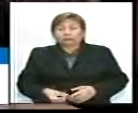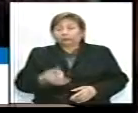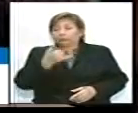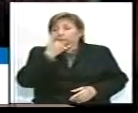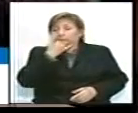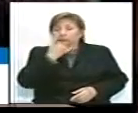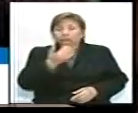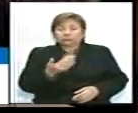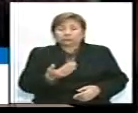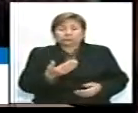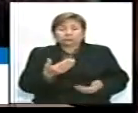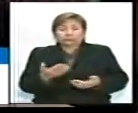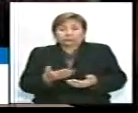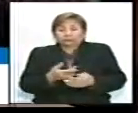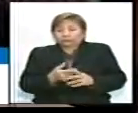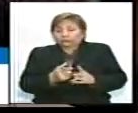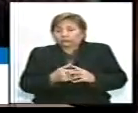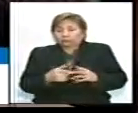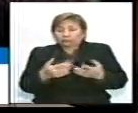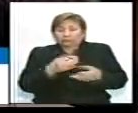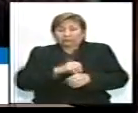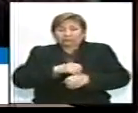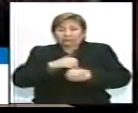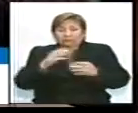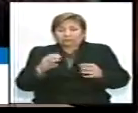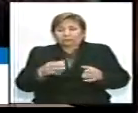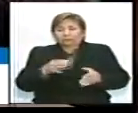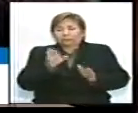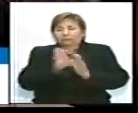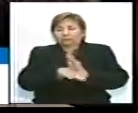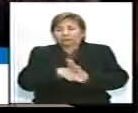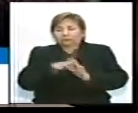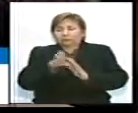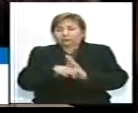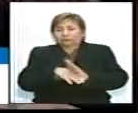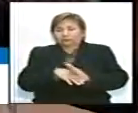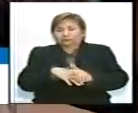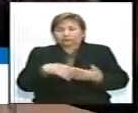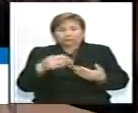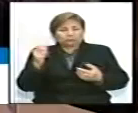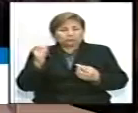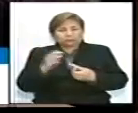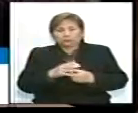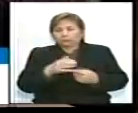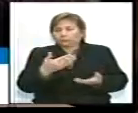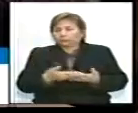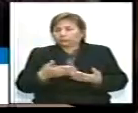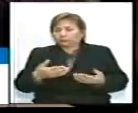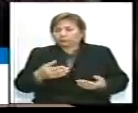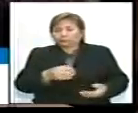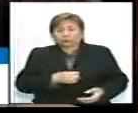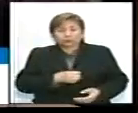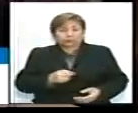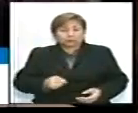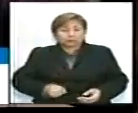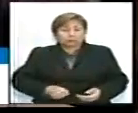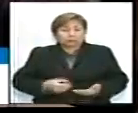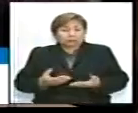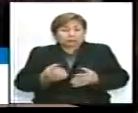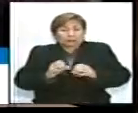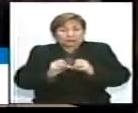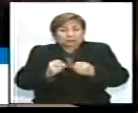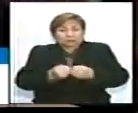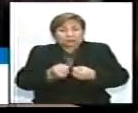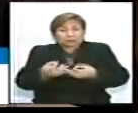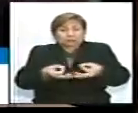pasado con el impedimento de salida ha desnudado la precariedad, la impunidad que está operando en el sistema de justicia, porque solo